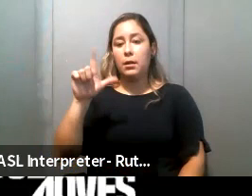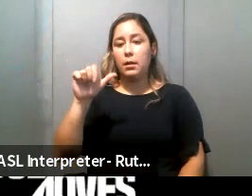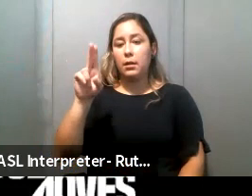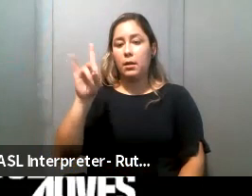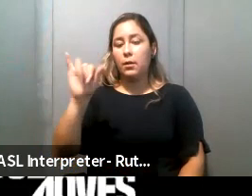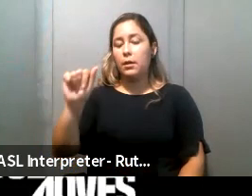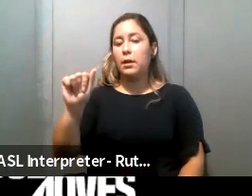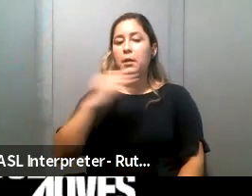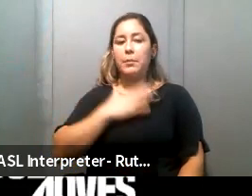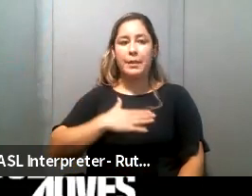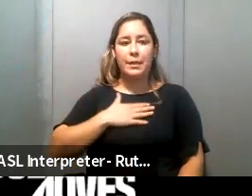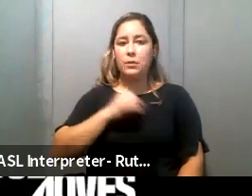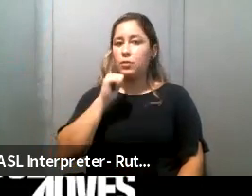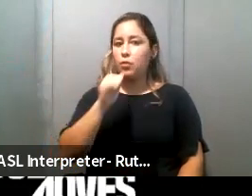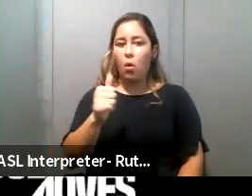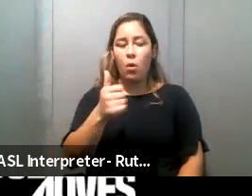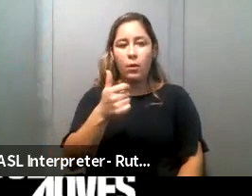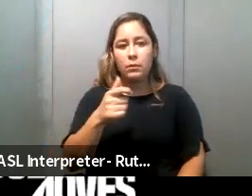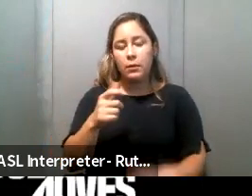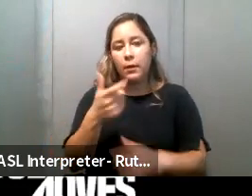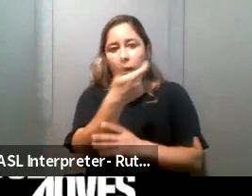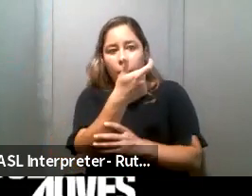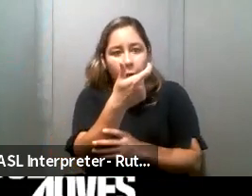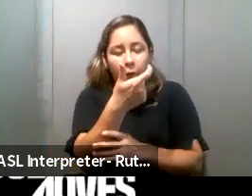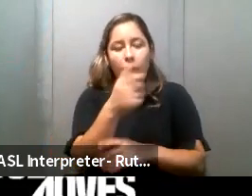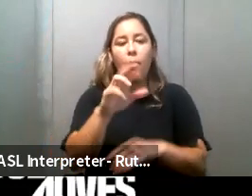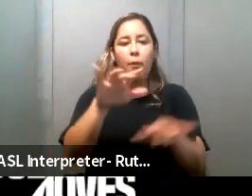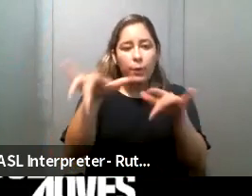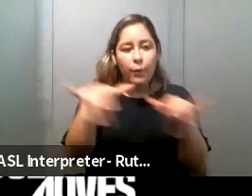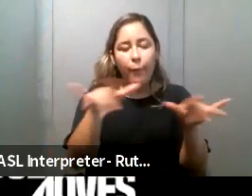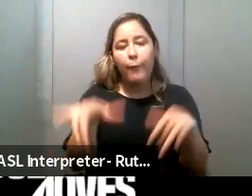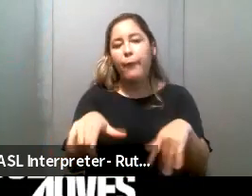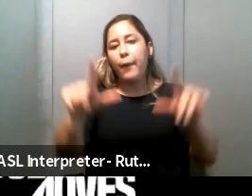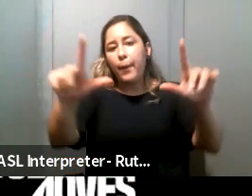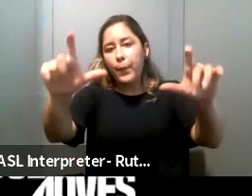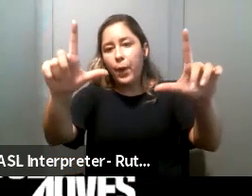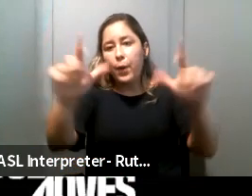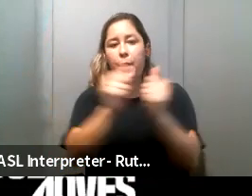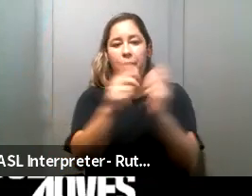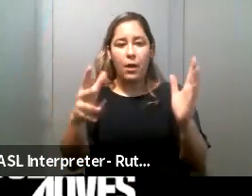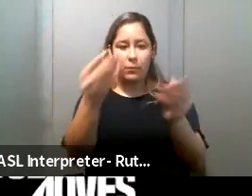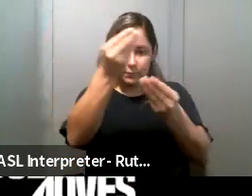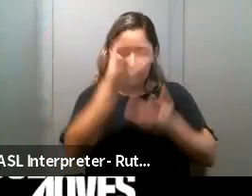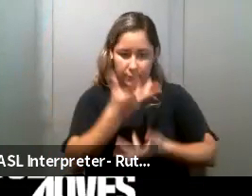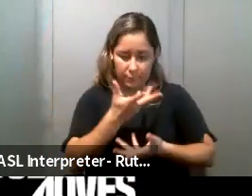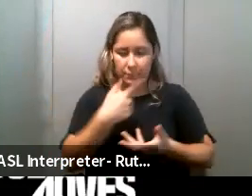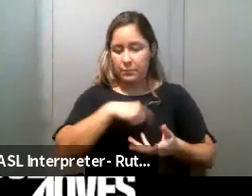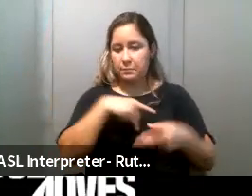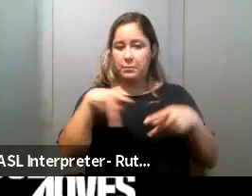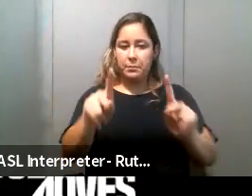chat. Por favor, no grabe ni haga capturas de pantalla de ninguna sesión sin notificación o